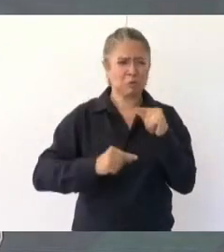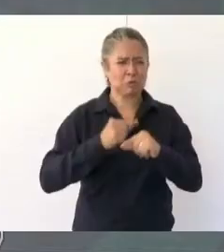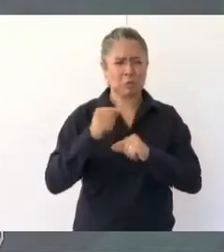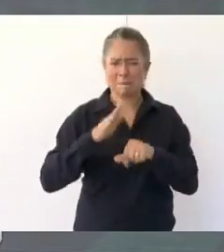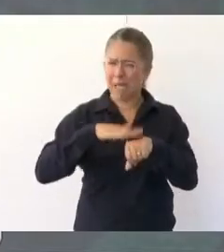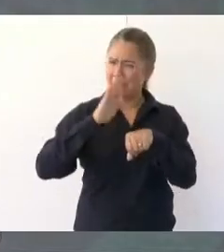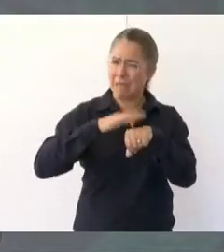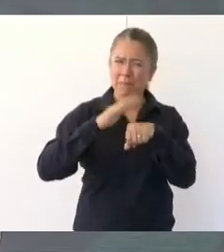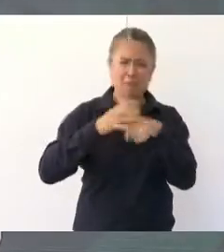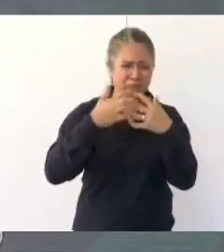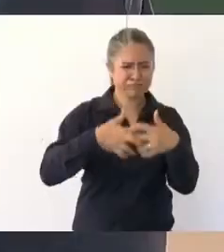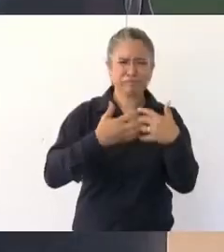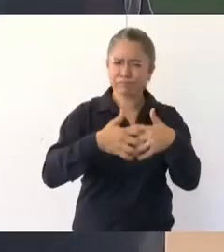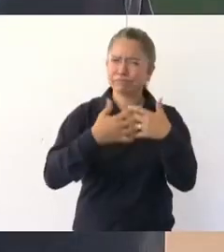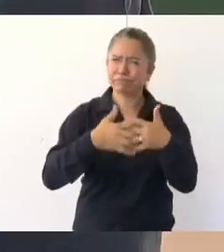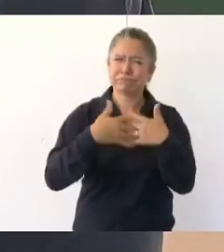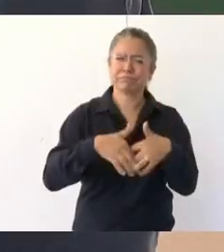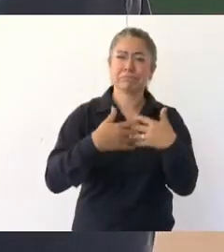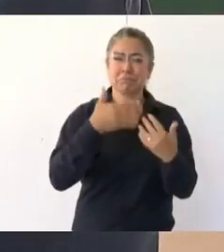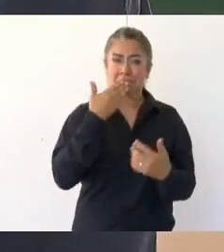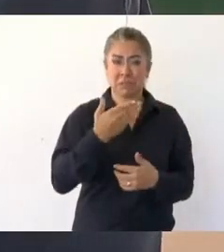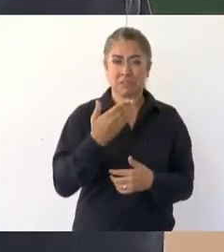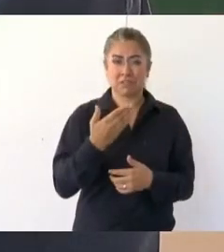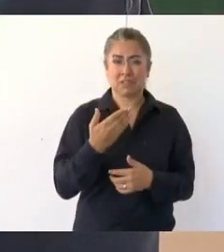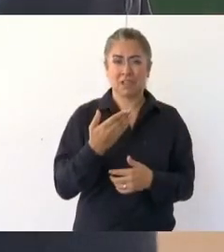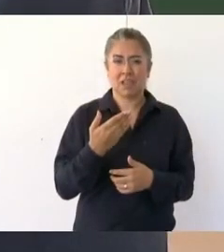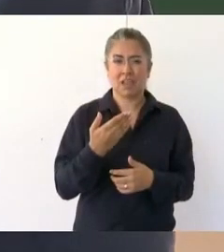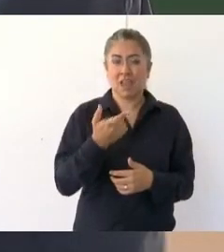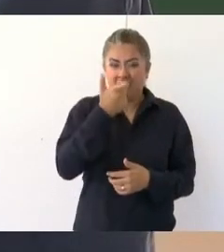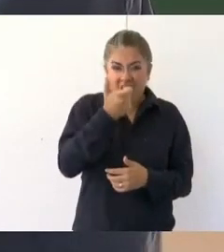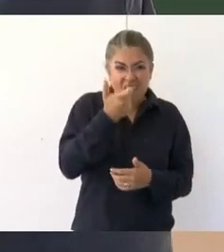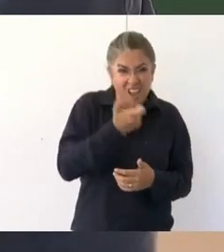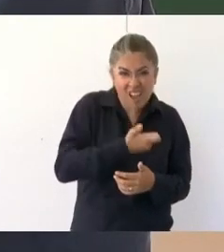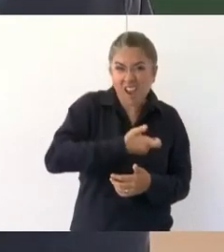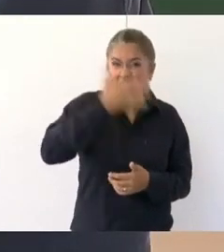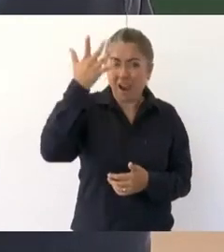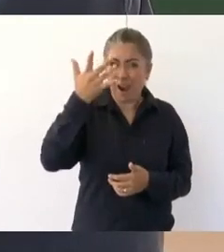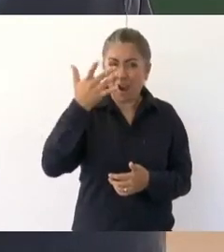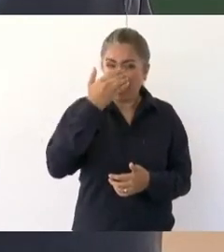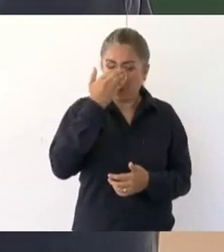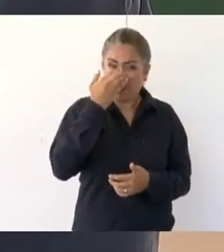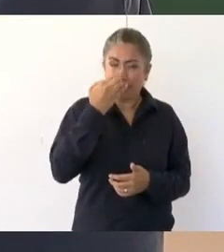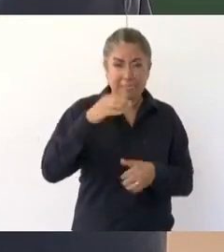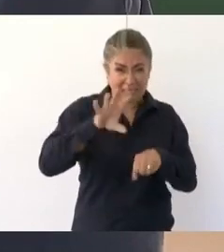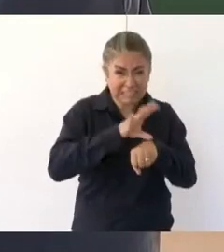tiene menos inflación en energéticos.